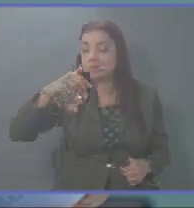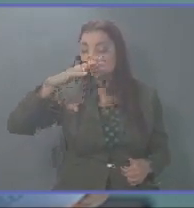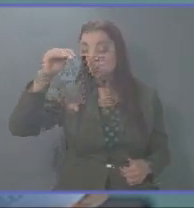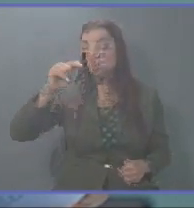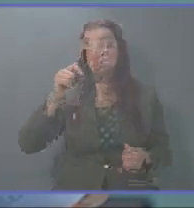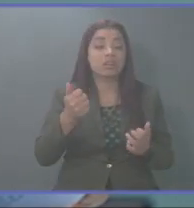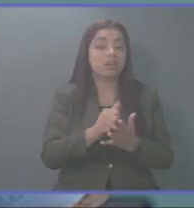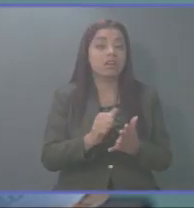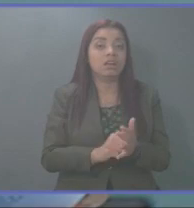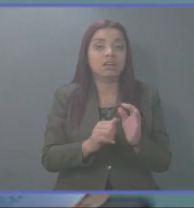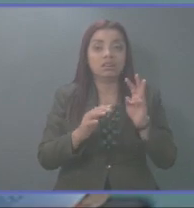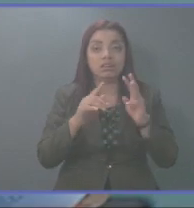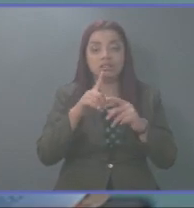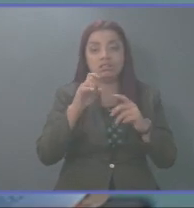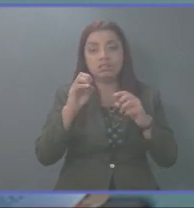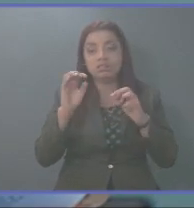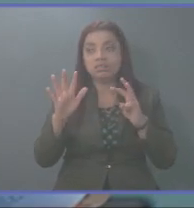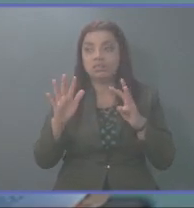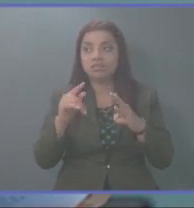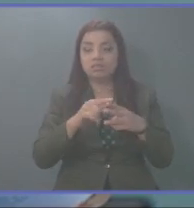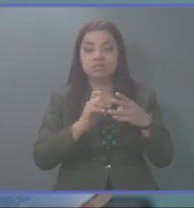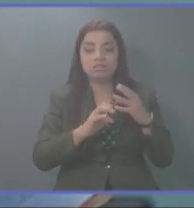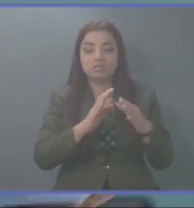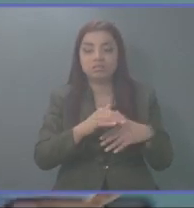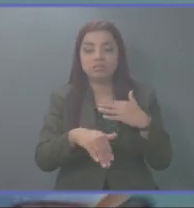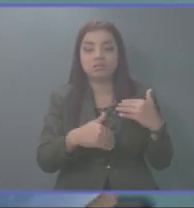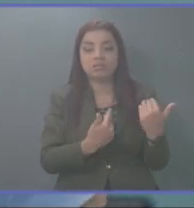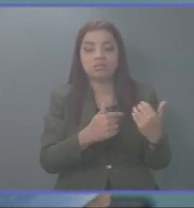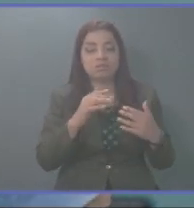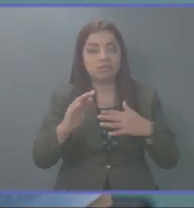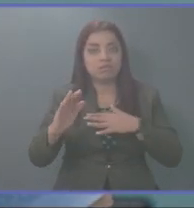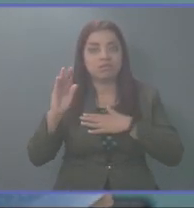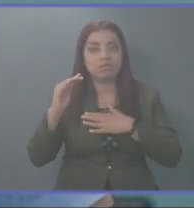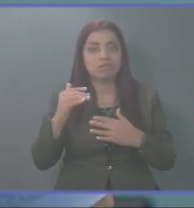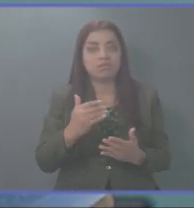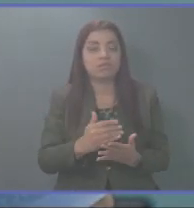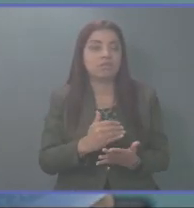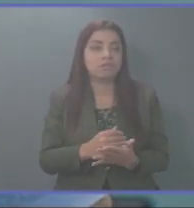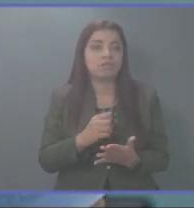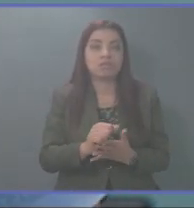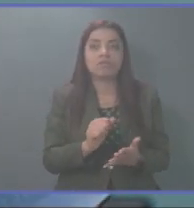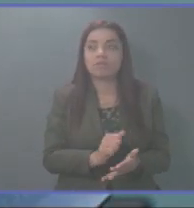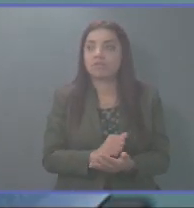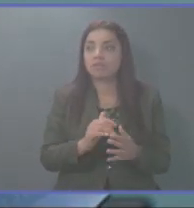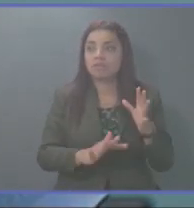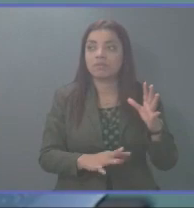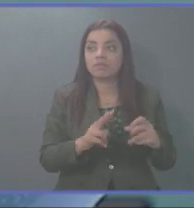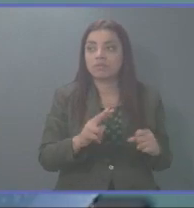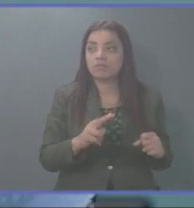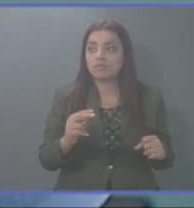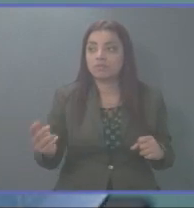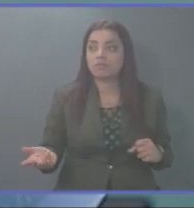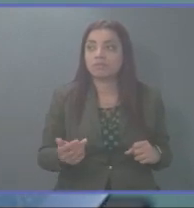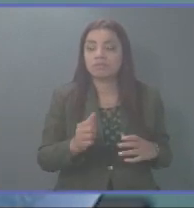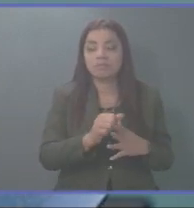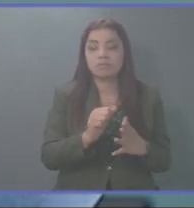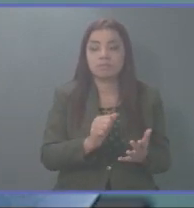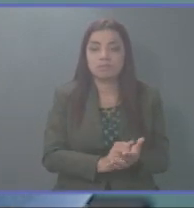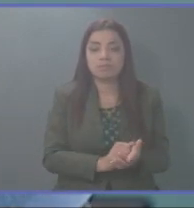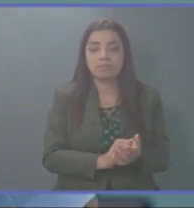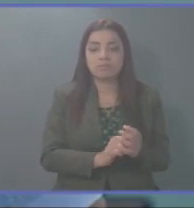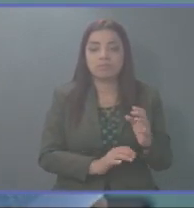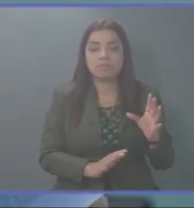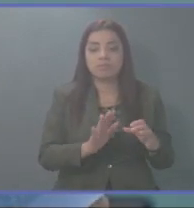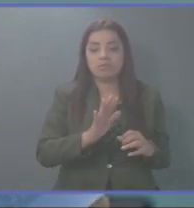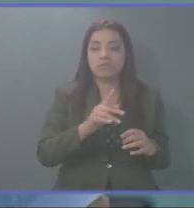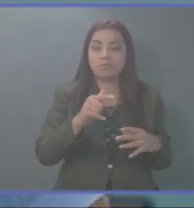artículo 108 del Código Electoral en lo que corresponda. Artículo 12. Reformas del artículo 15 de la